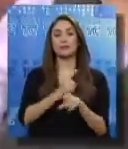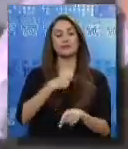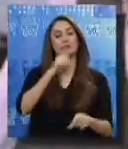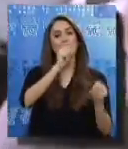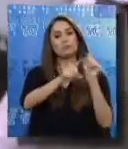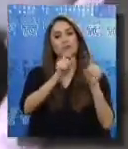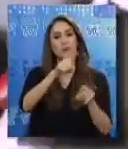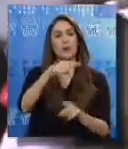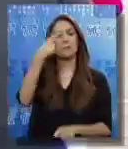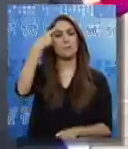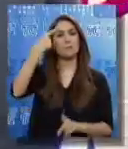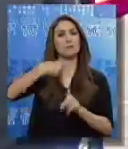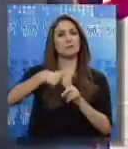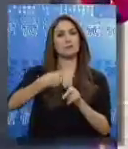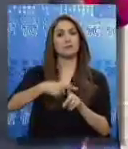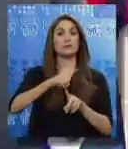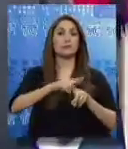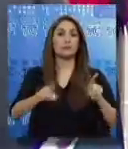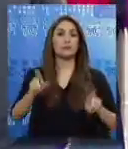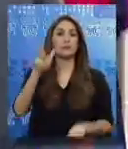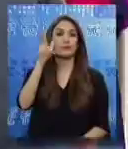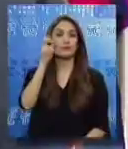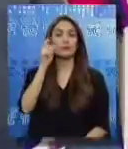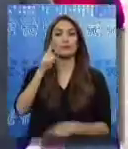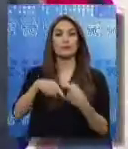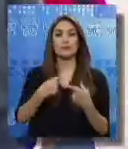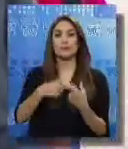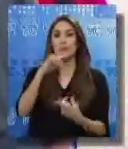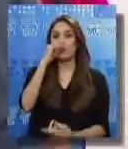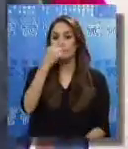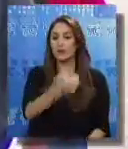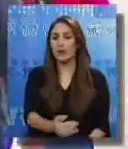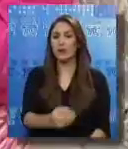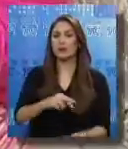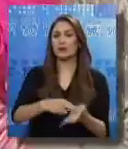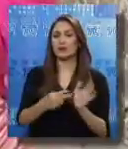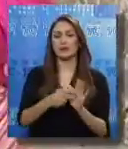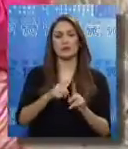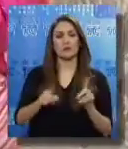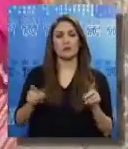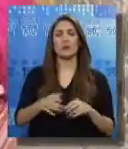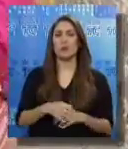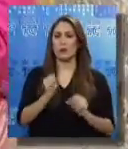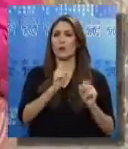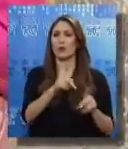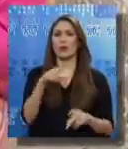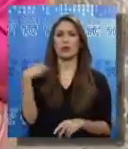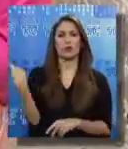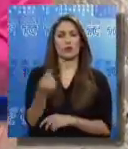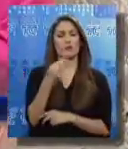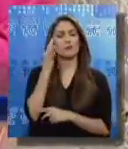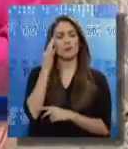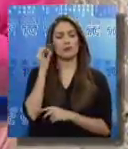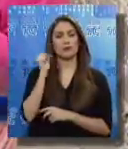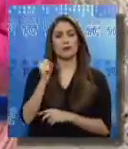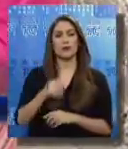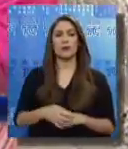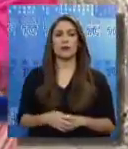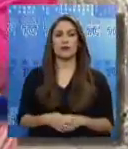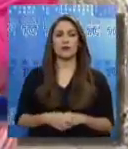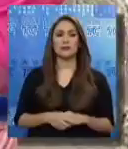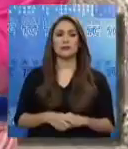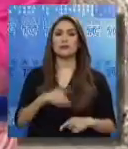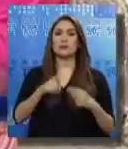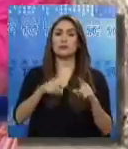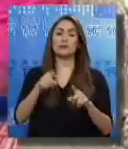el cambio como positivo, aunque creen que la crianza de un menor de edad va mucho más allá. Una buena oportunidad para todas las mujeres, y al menos cuando uno queda a veces